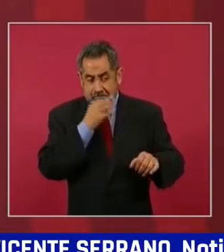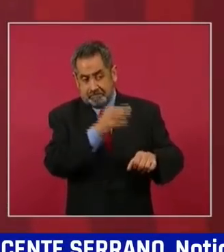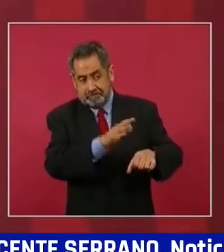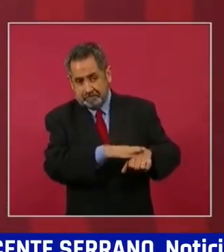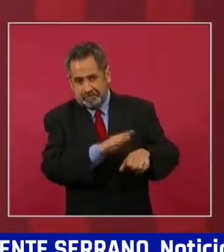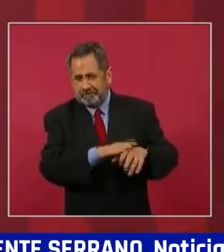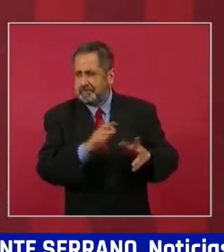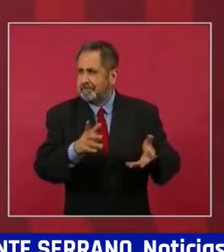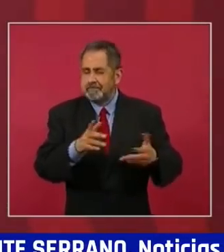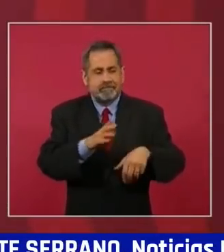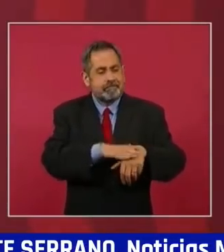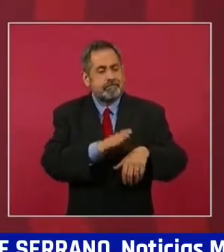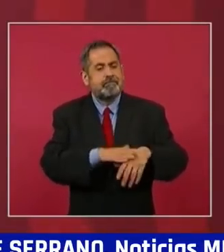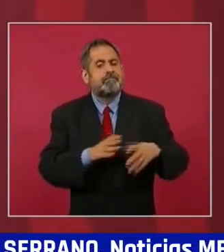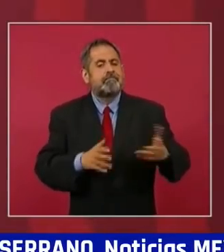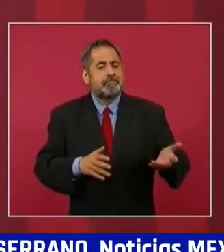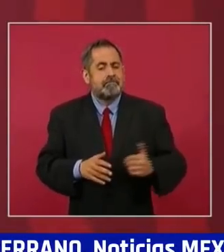avisándoles, o sea, diciéndoles,